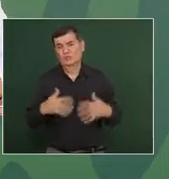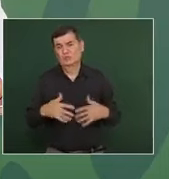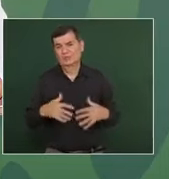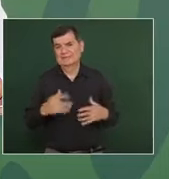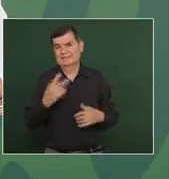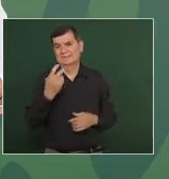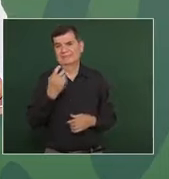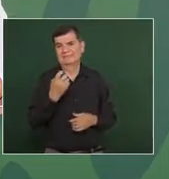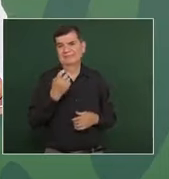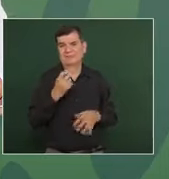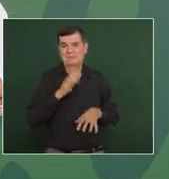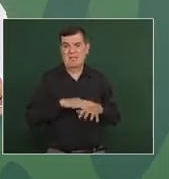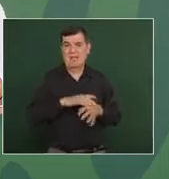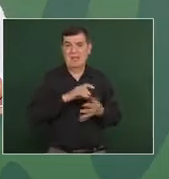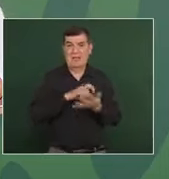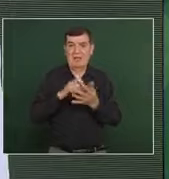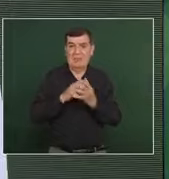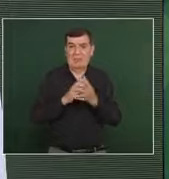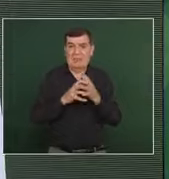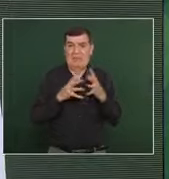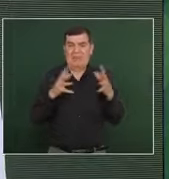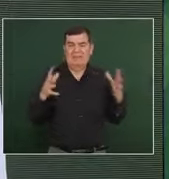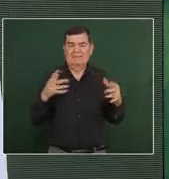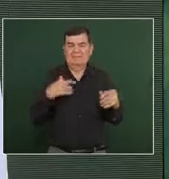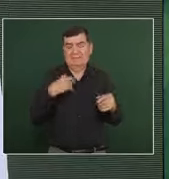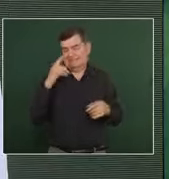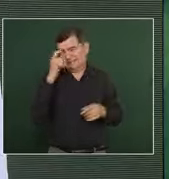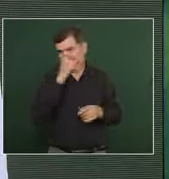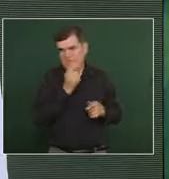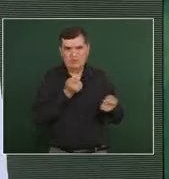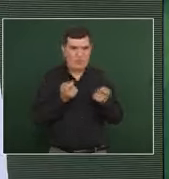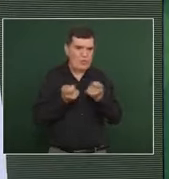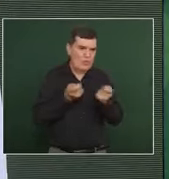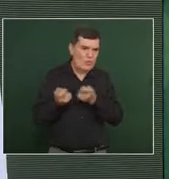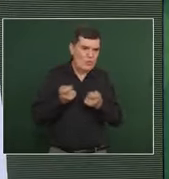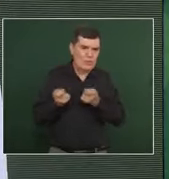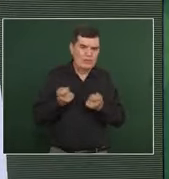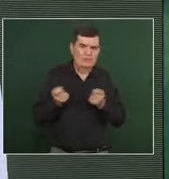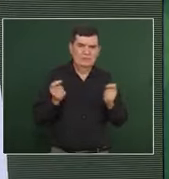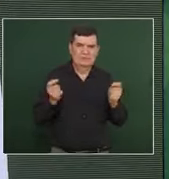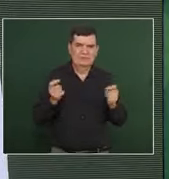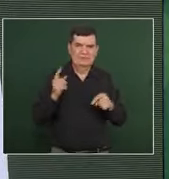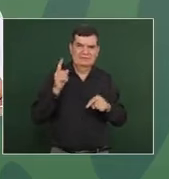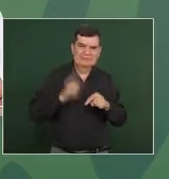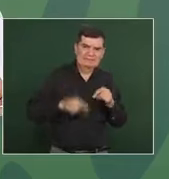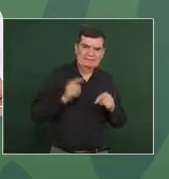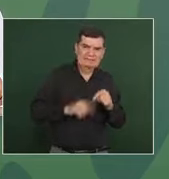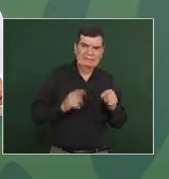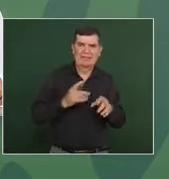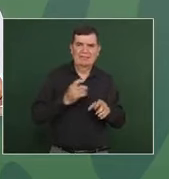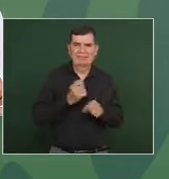es muy difícil de controlar, de enfrentar la violencia.